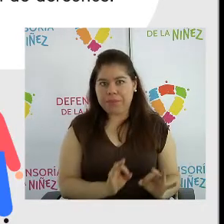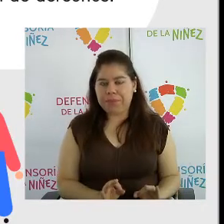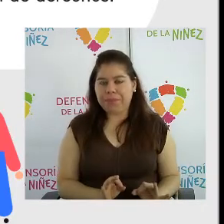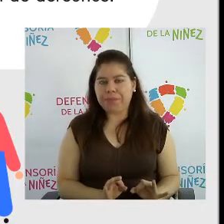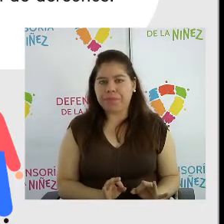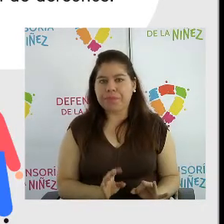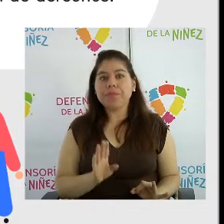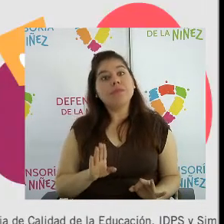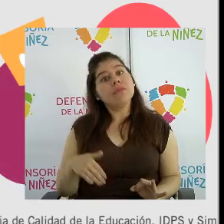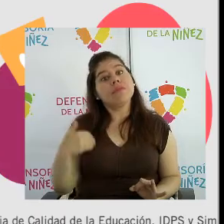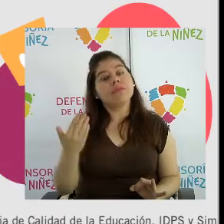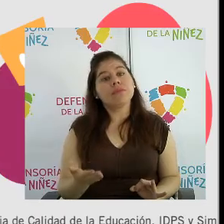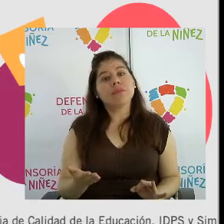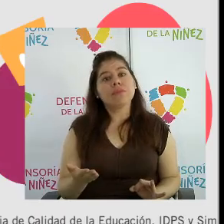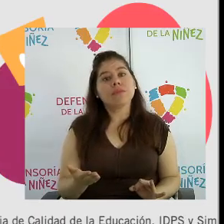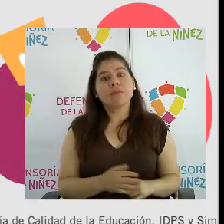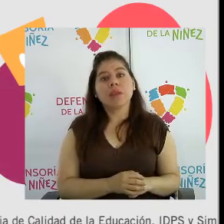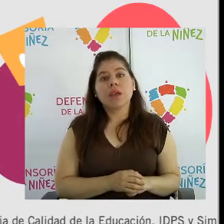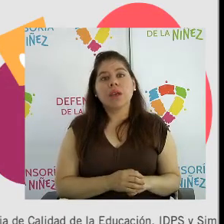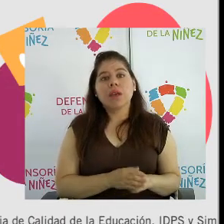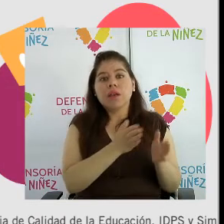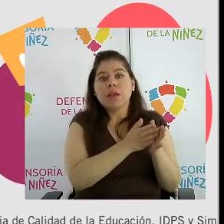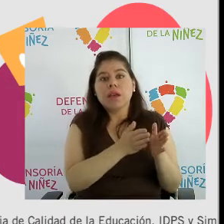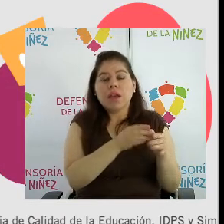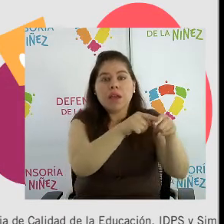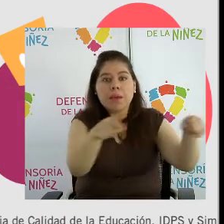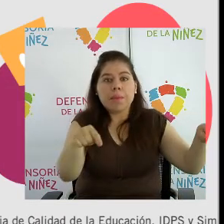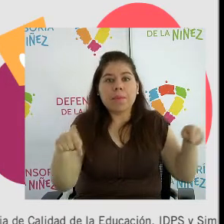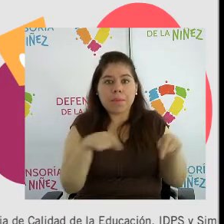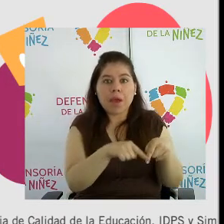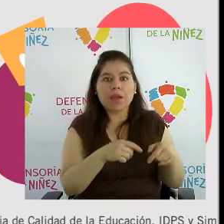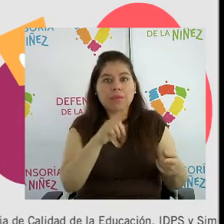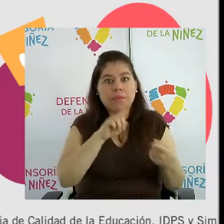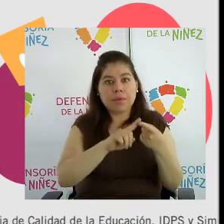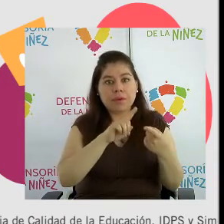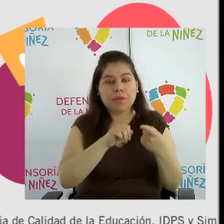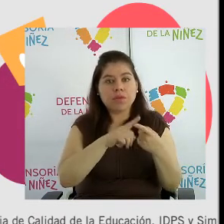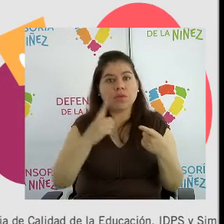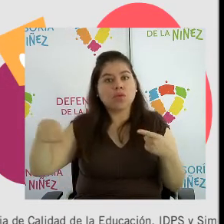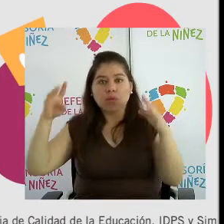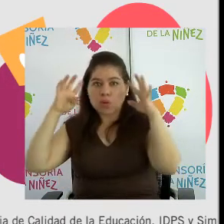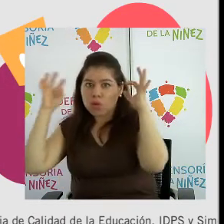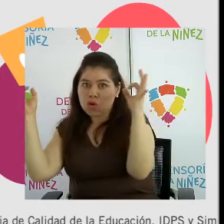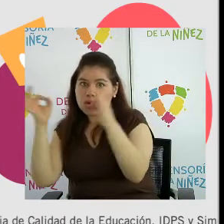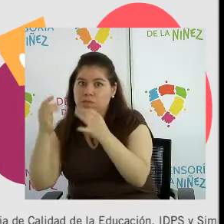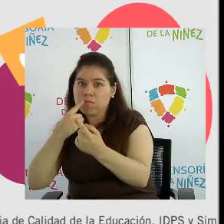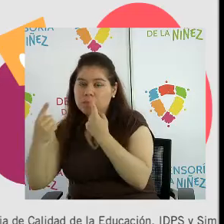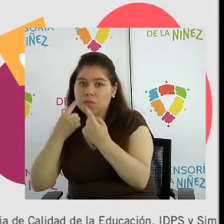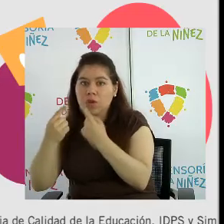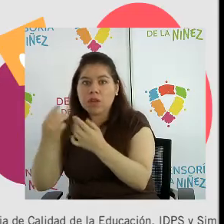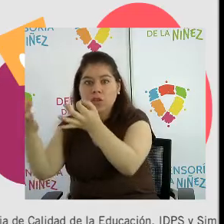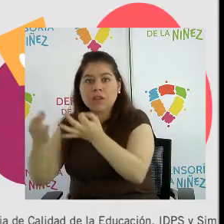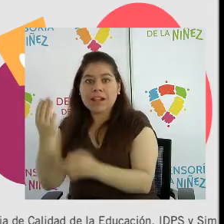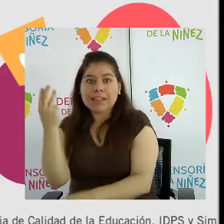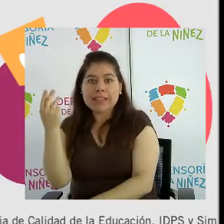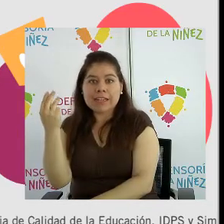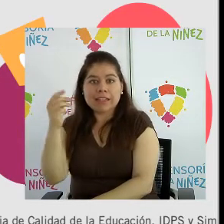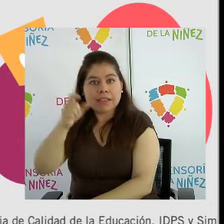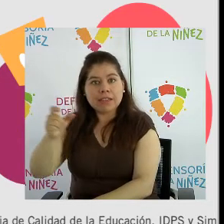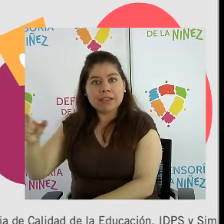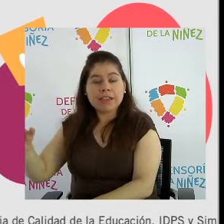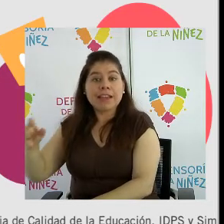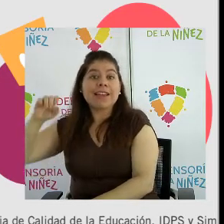en lo que tiene que ver con los espacios de participación, nosotros ya lo planteábamos, tenemos nuestro consejo consultivo que de 13 miembros, 7